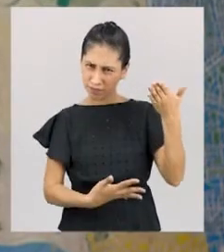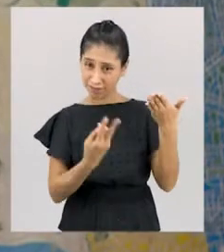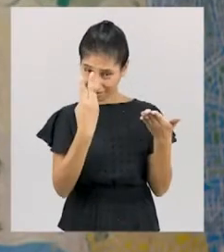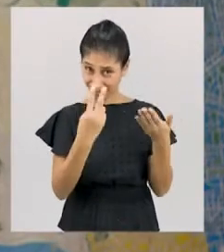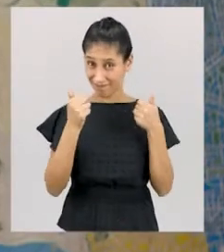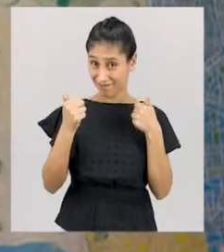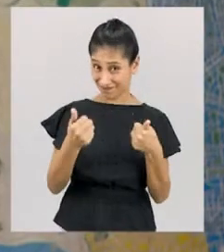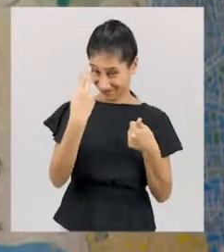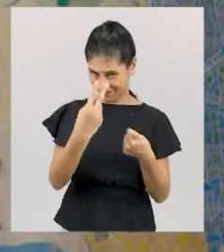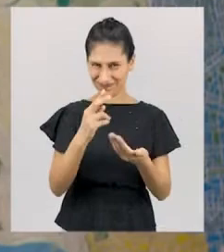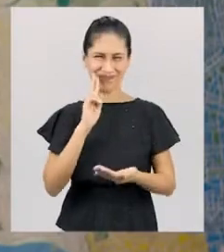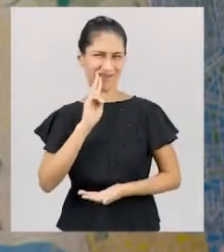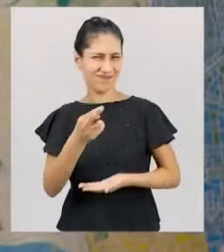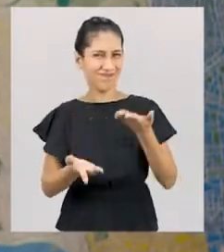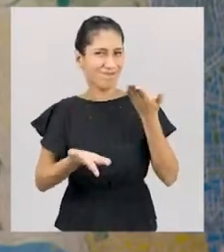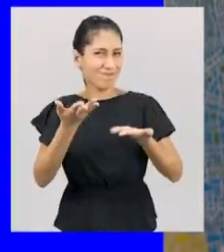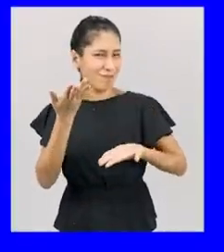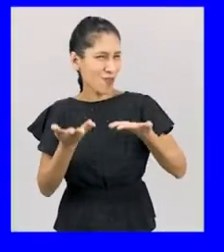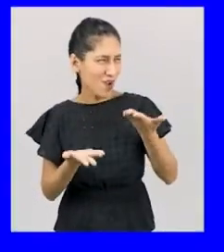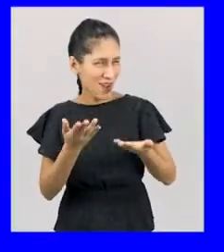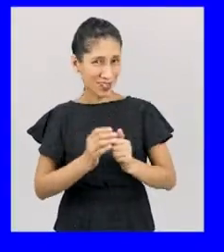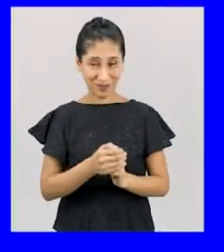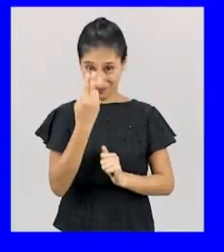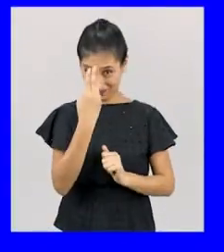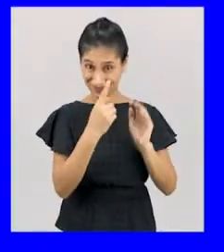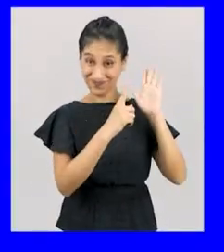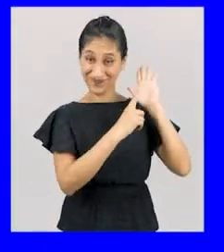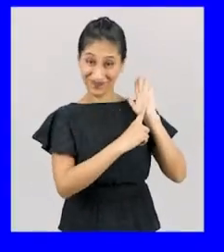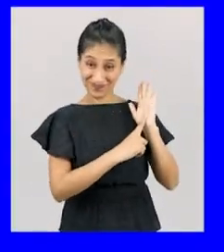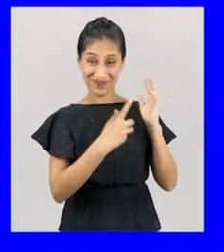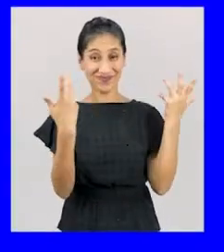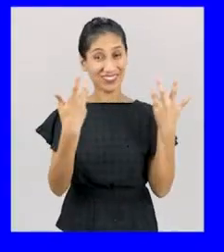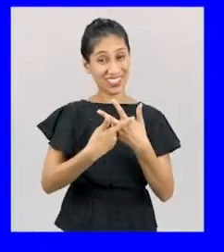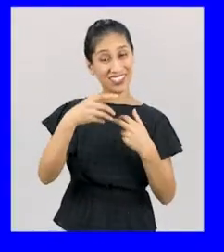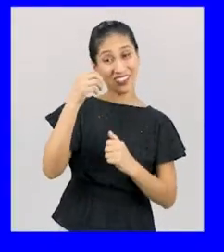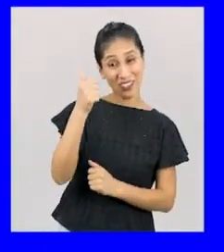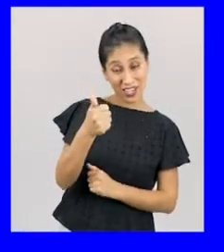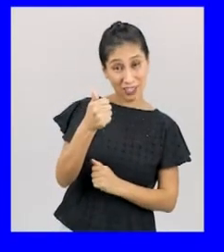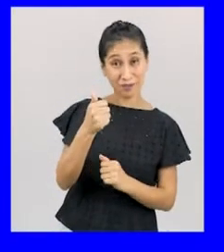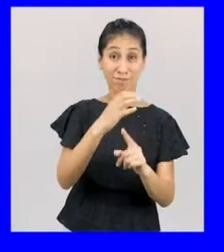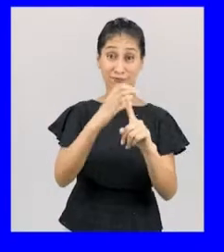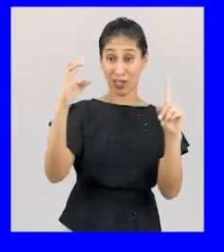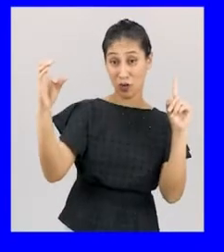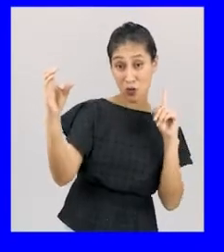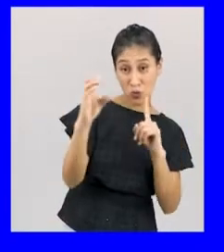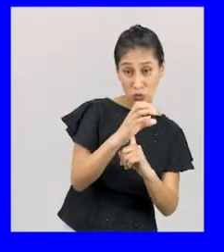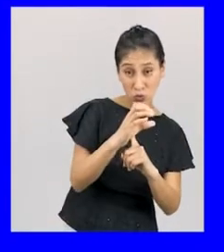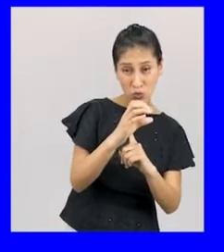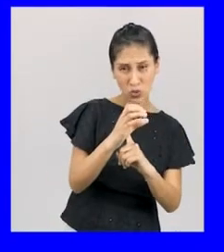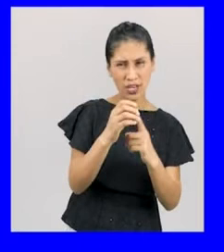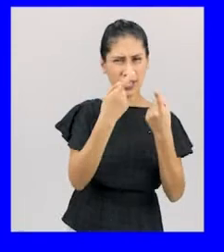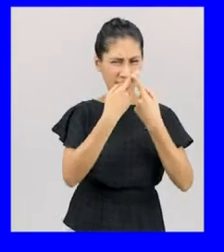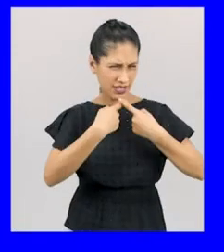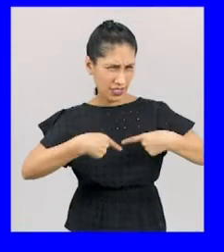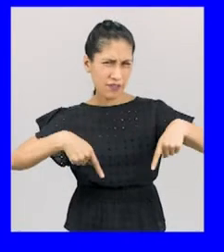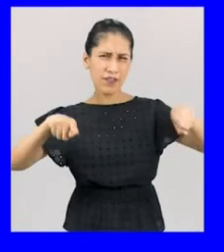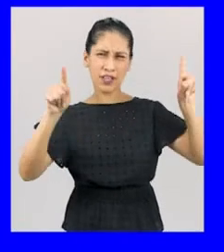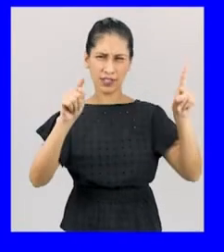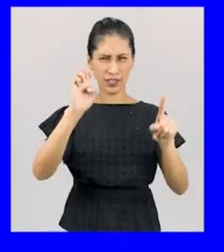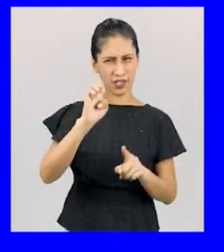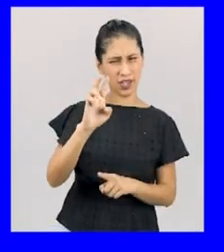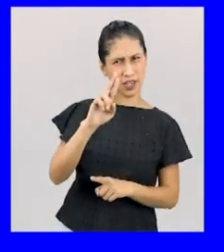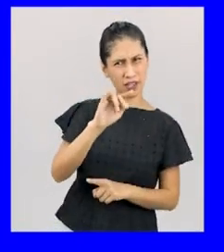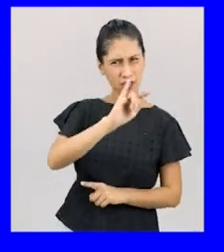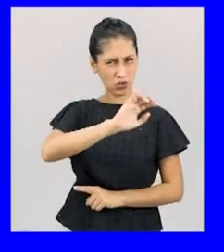Bien, ahora veamos cuál es la respuesta. La respuesta sería la alternativa A. La cultura se diferencia de la erudición por